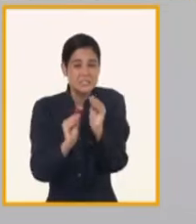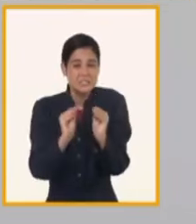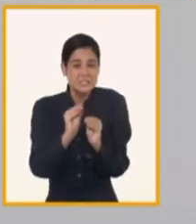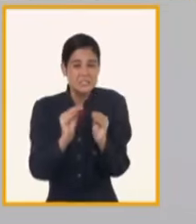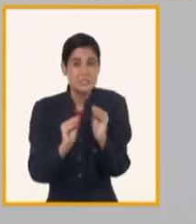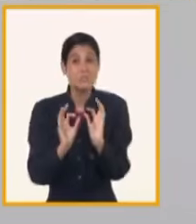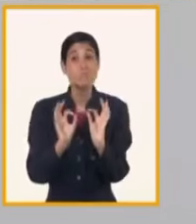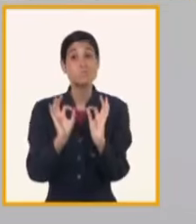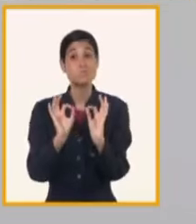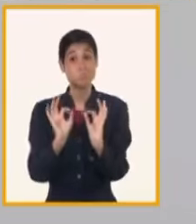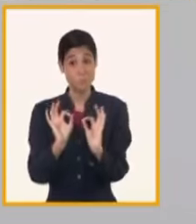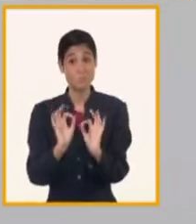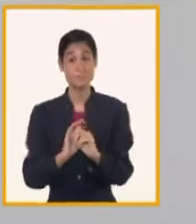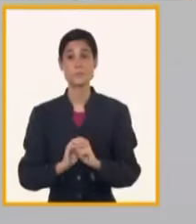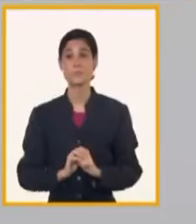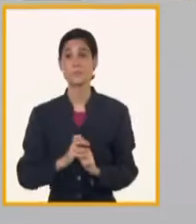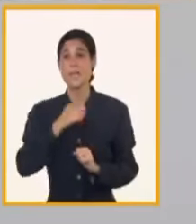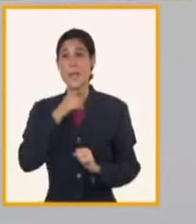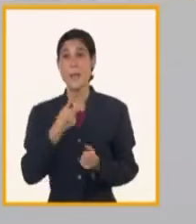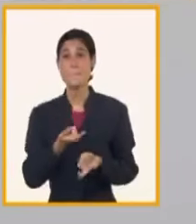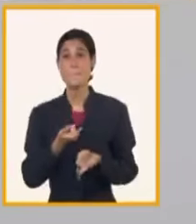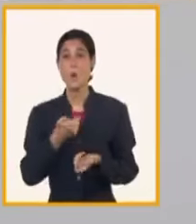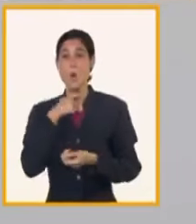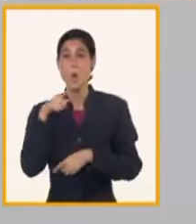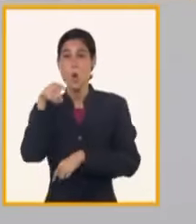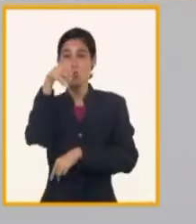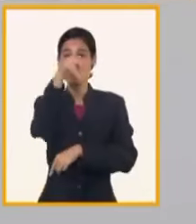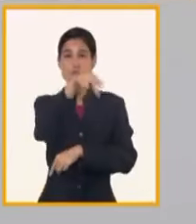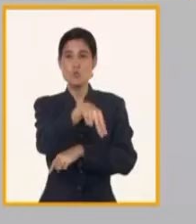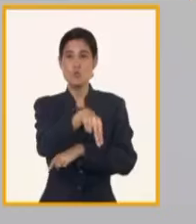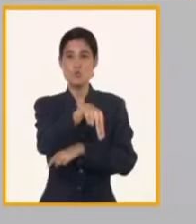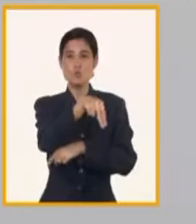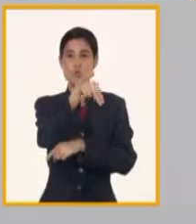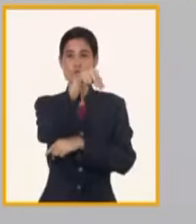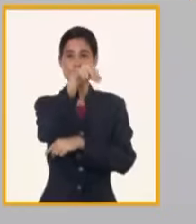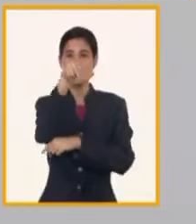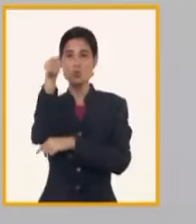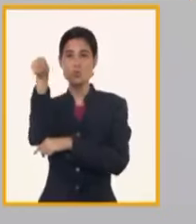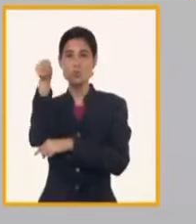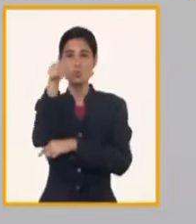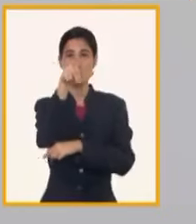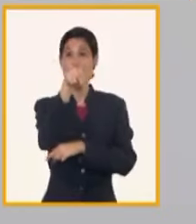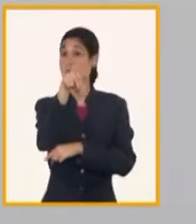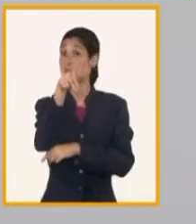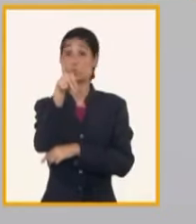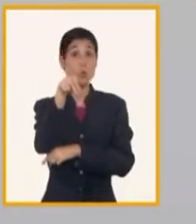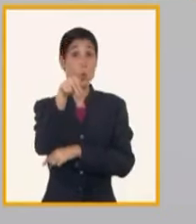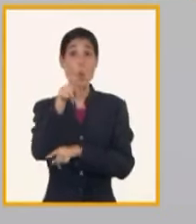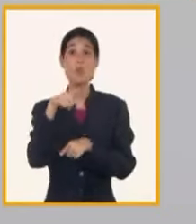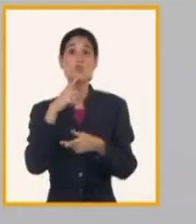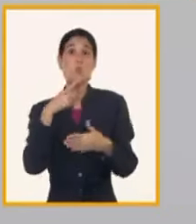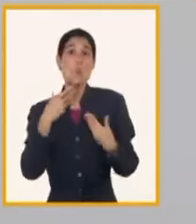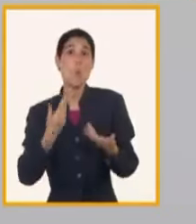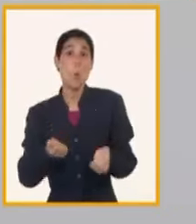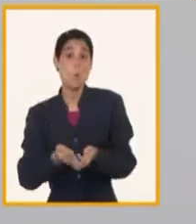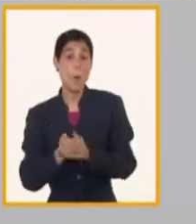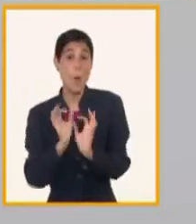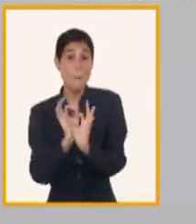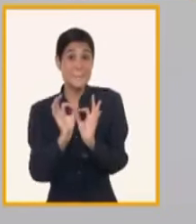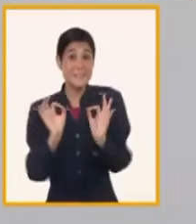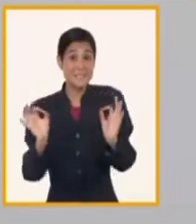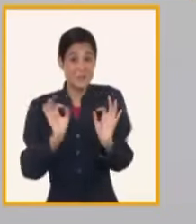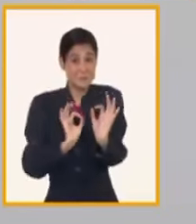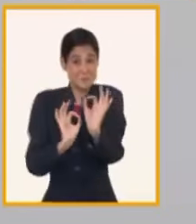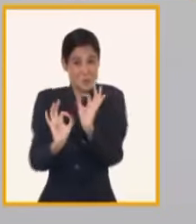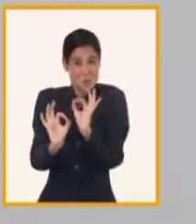Caldera que no se baja con una grúa No no es hay que bajarlo con equipo especializado que hubo que importarlo para bajar el Domo de la Caldera